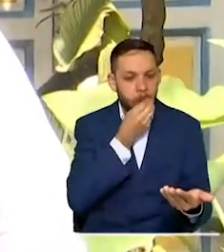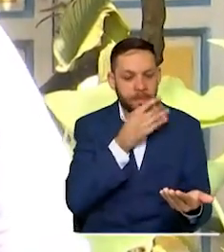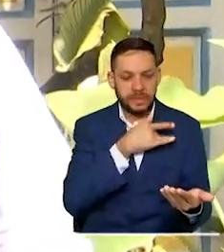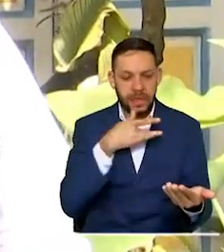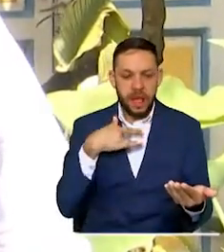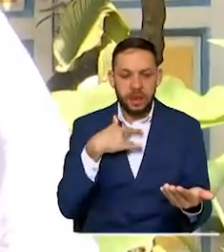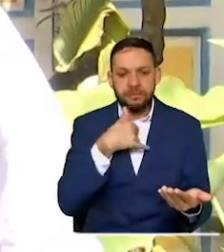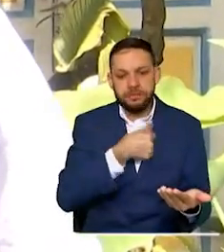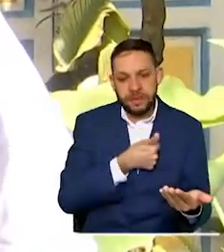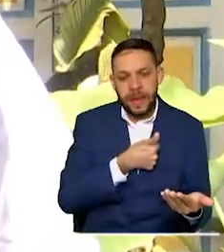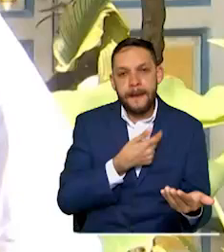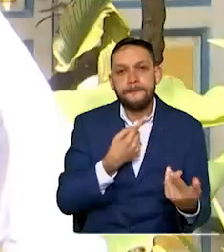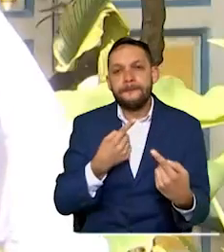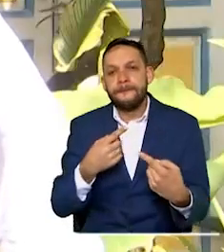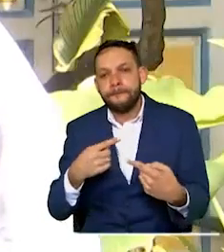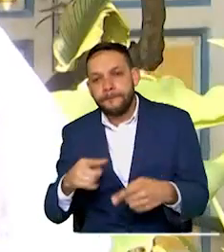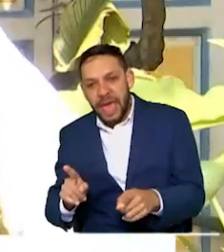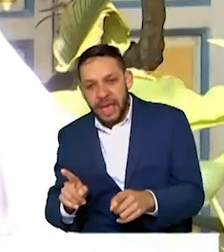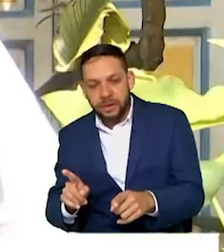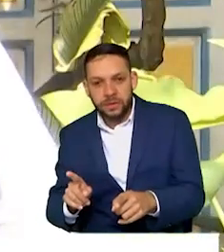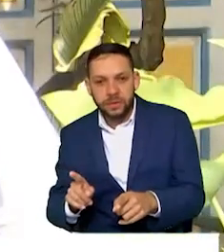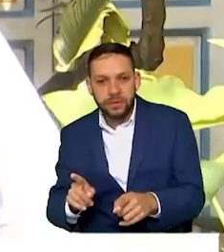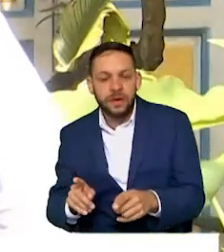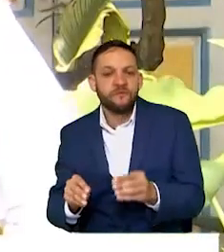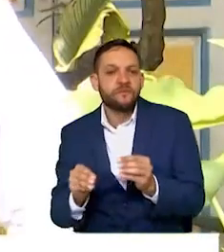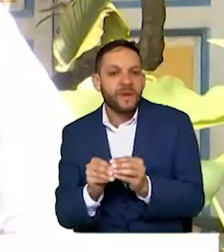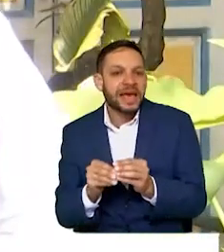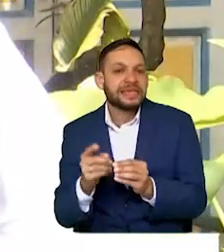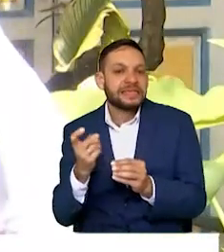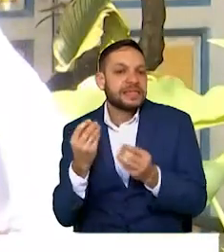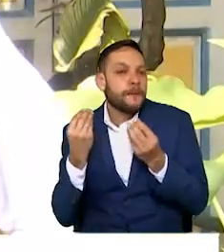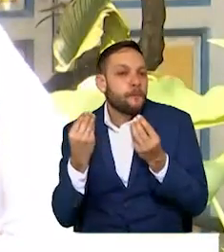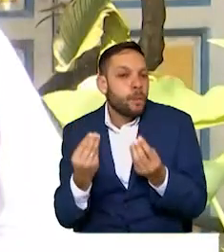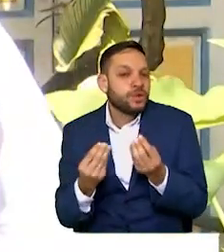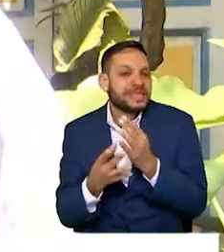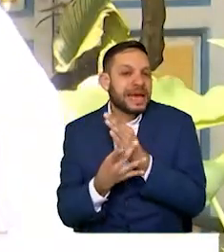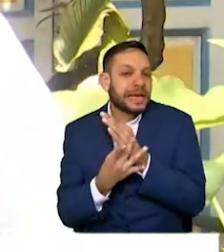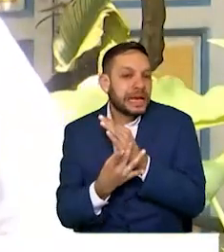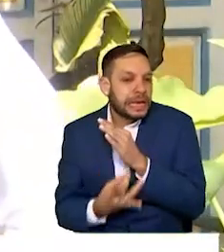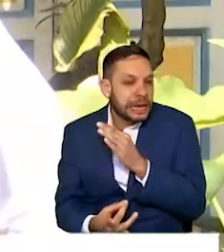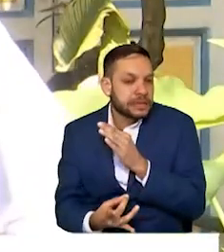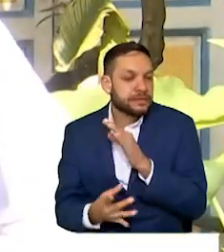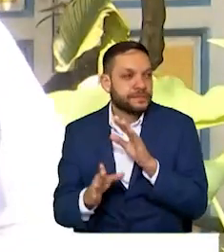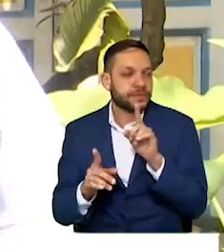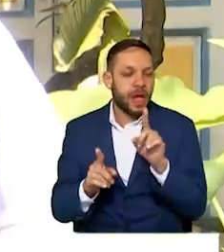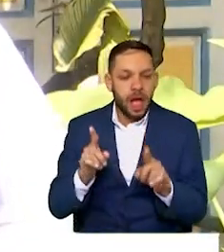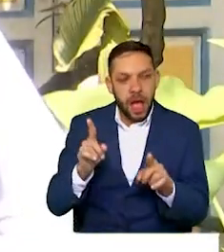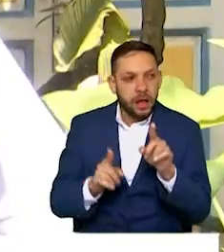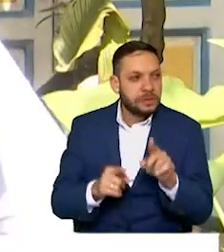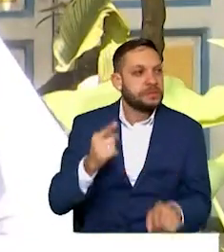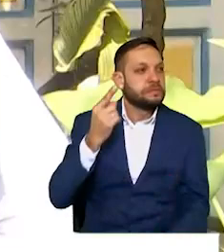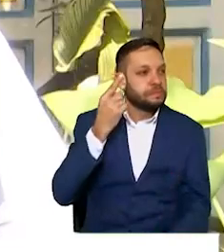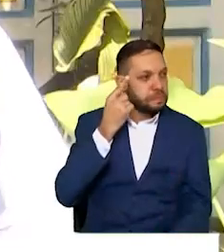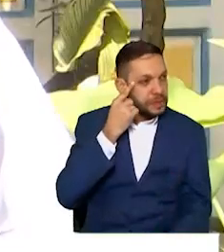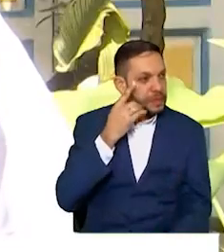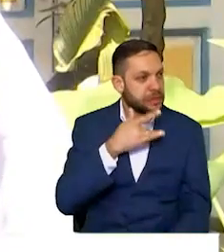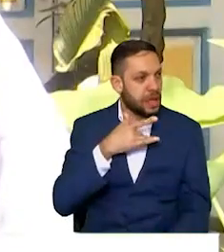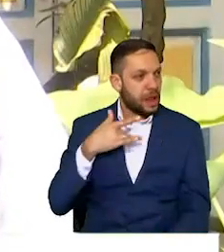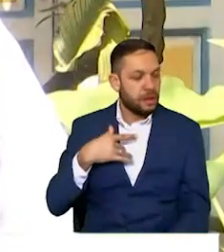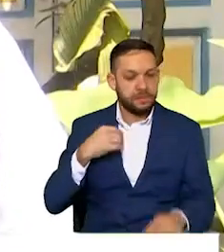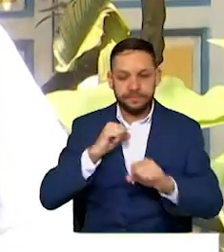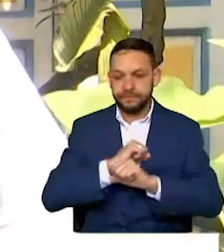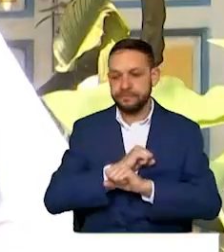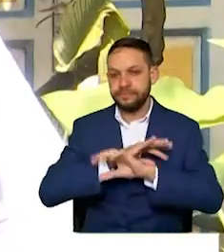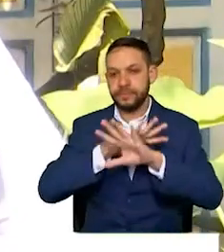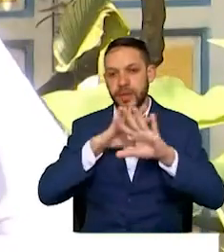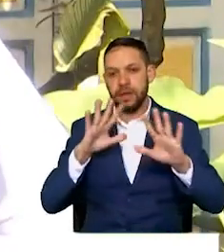sano, desde su propio conocimiento, desde lo que él cree que es sano. Porque muchas personas creen que es sano levantarse y